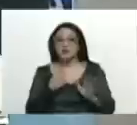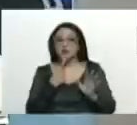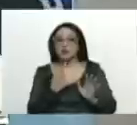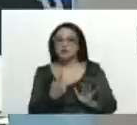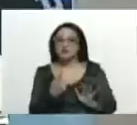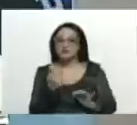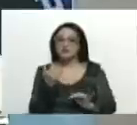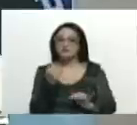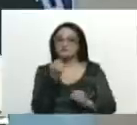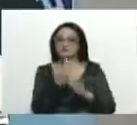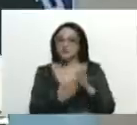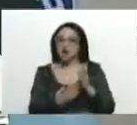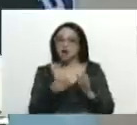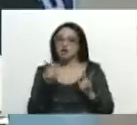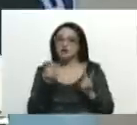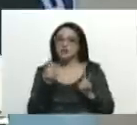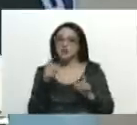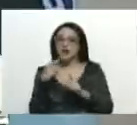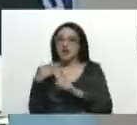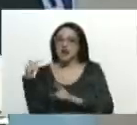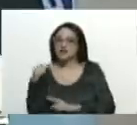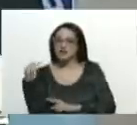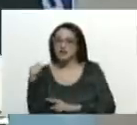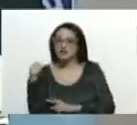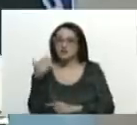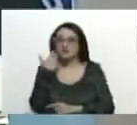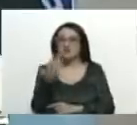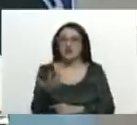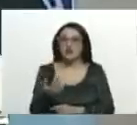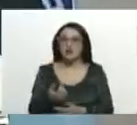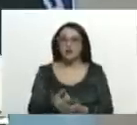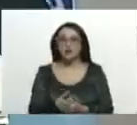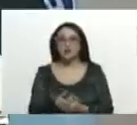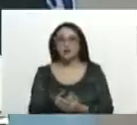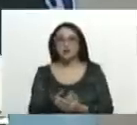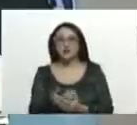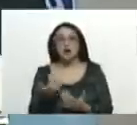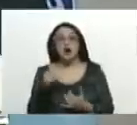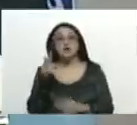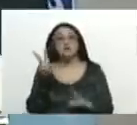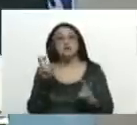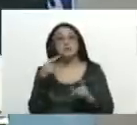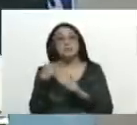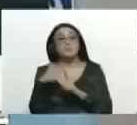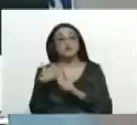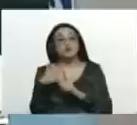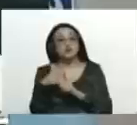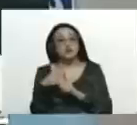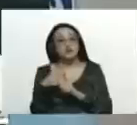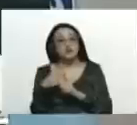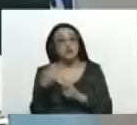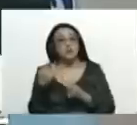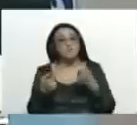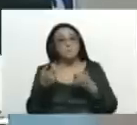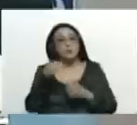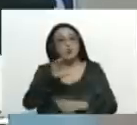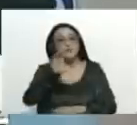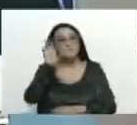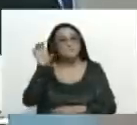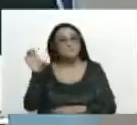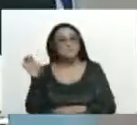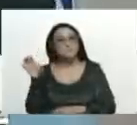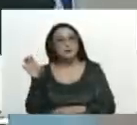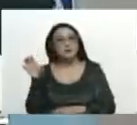esto dentro de todo esto malo negativo feo que hemos visto ha habido un hecho positivo trascendental que pocas naciones del hemisferio